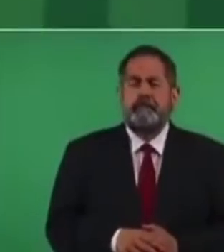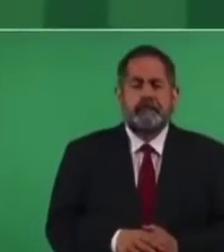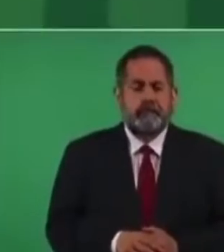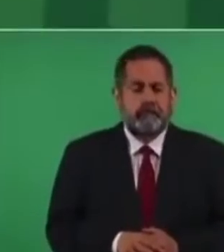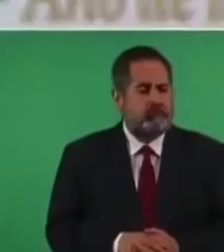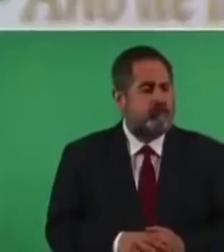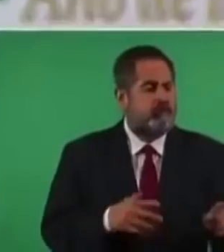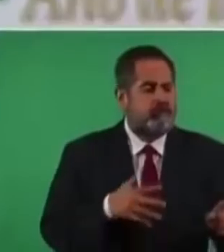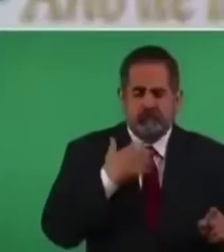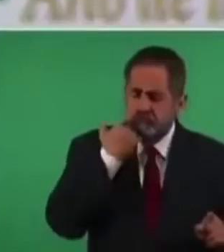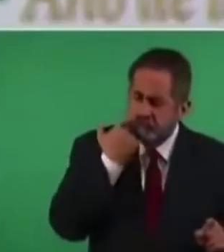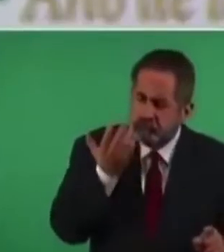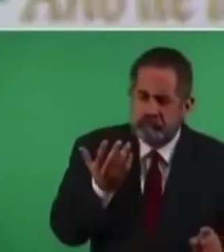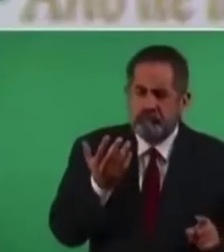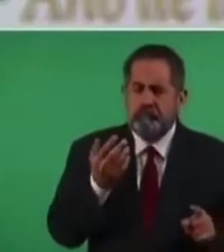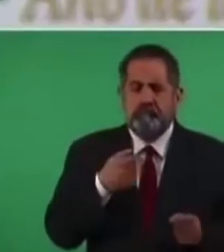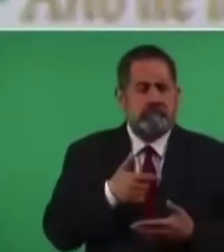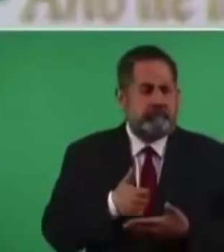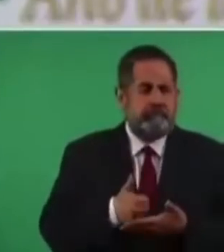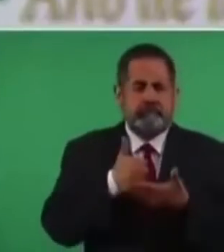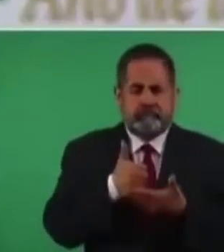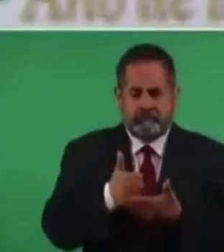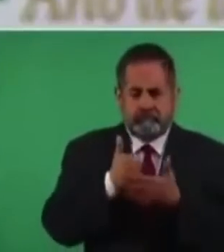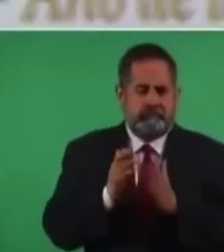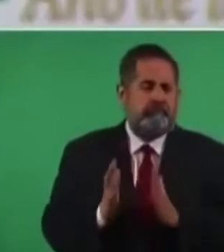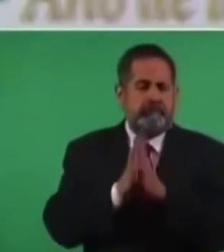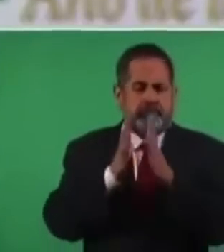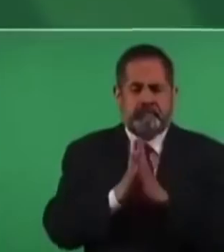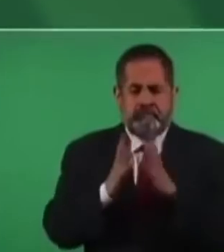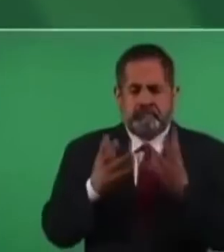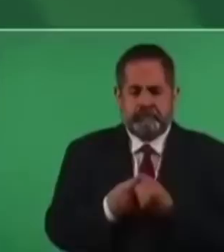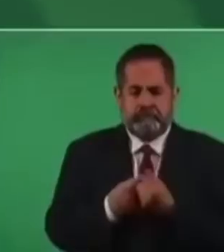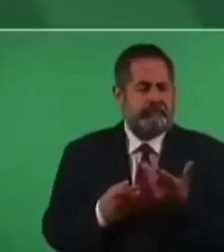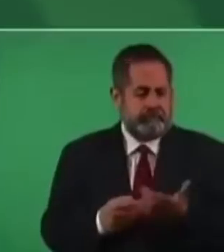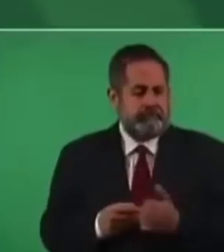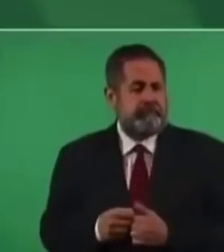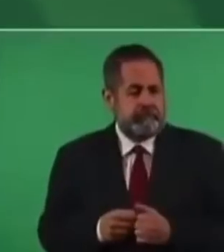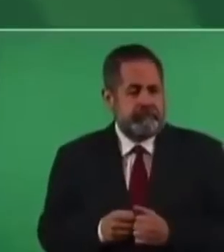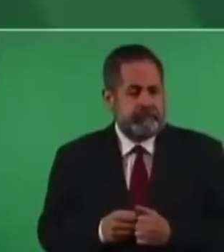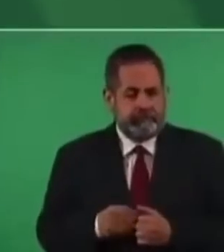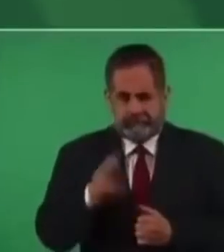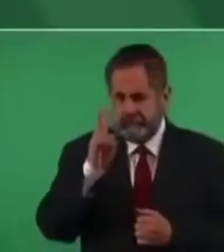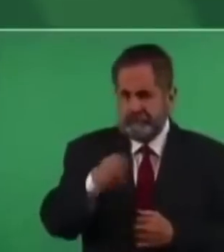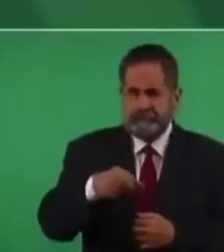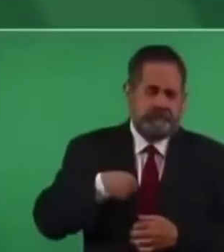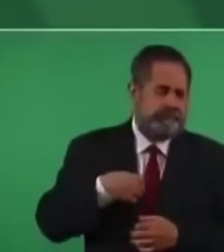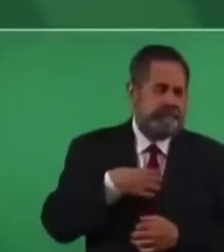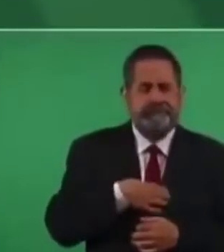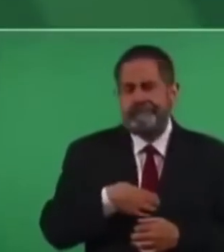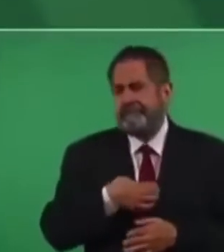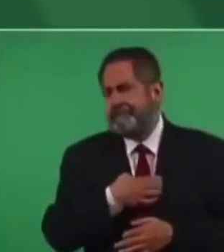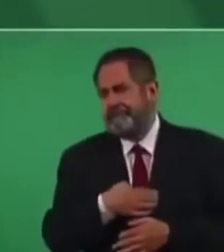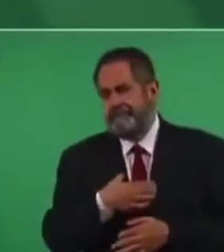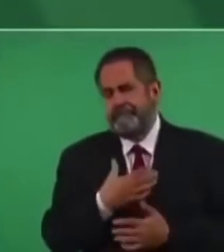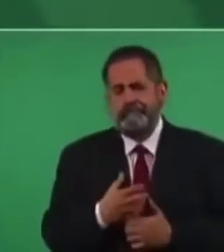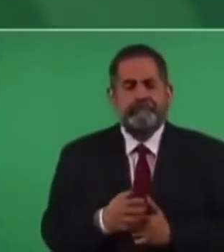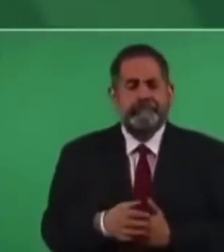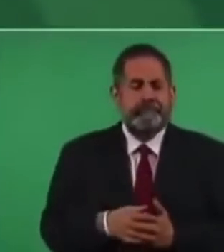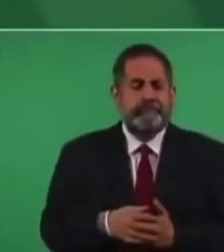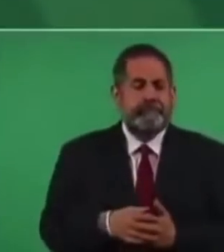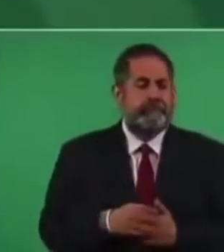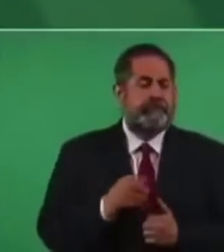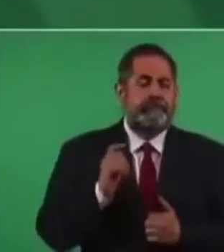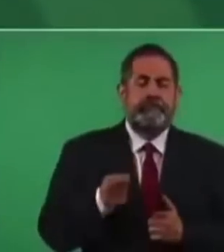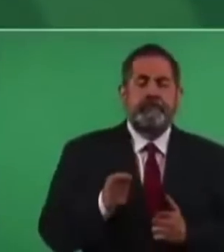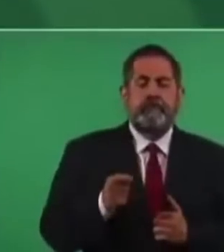voluntad deseos de ayudar de participar y eso lo celebro no es a